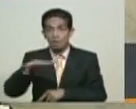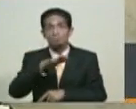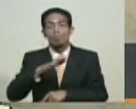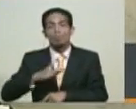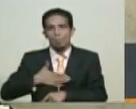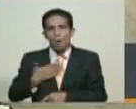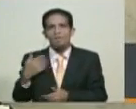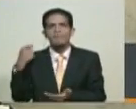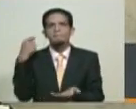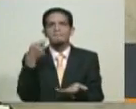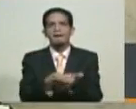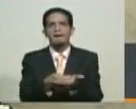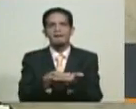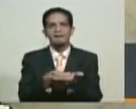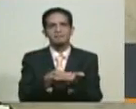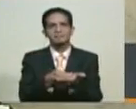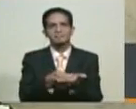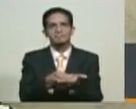de pagar